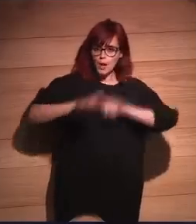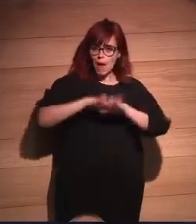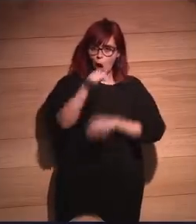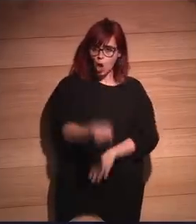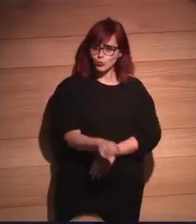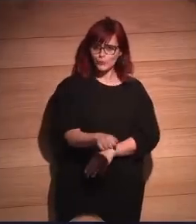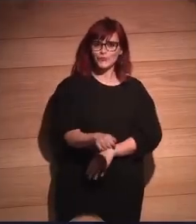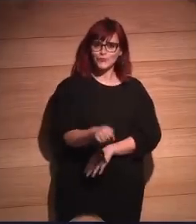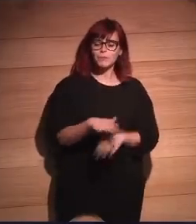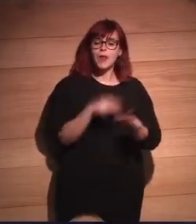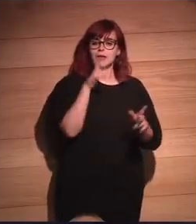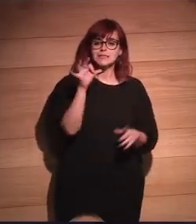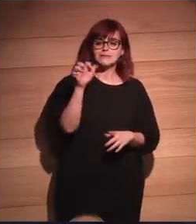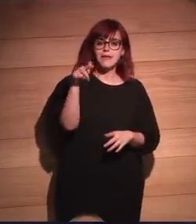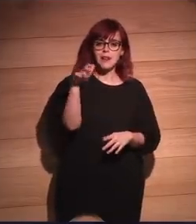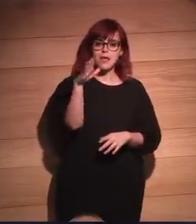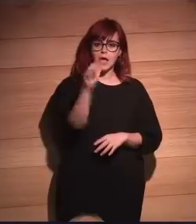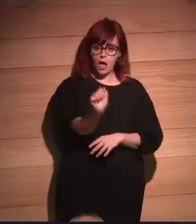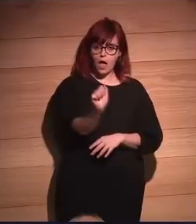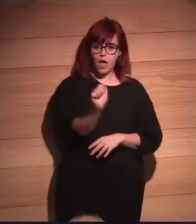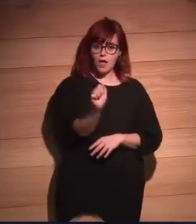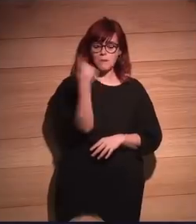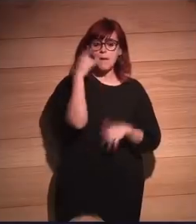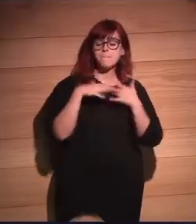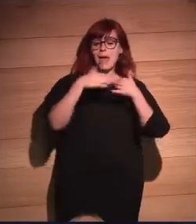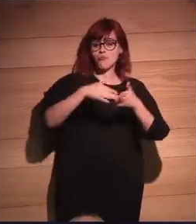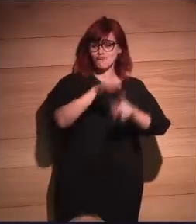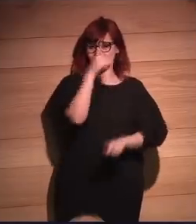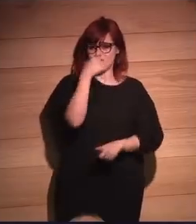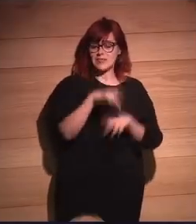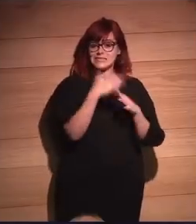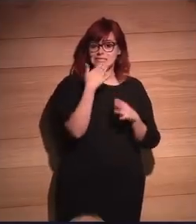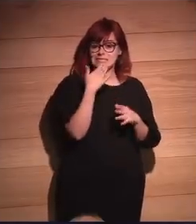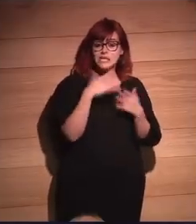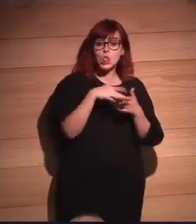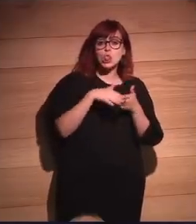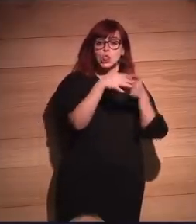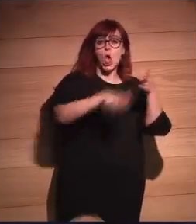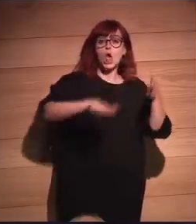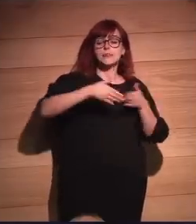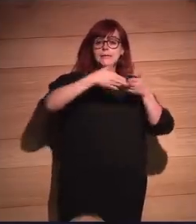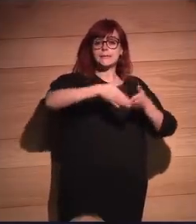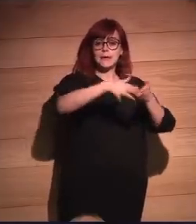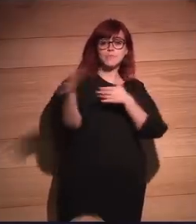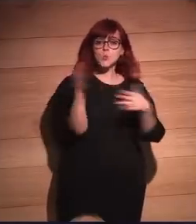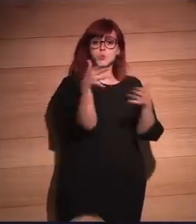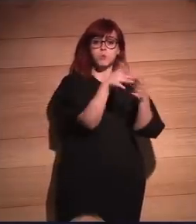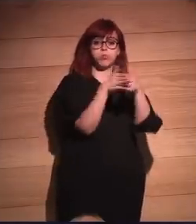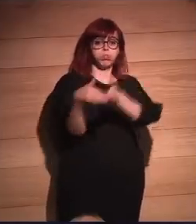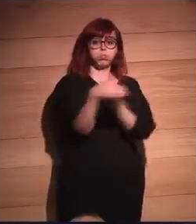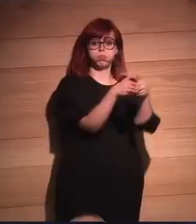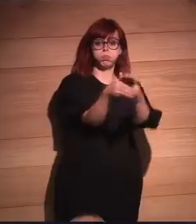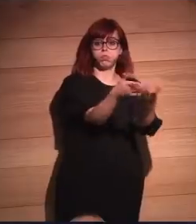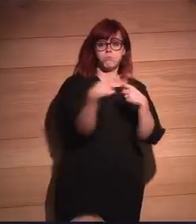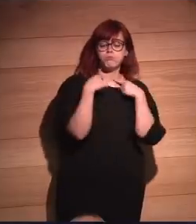de hoy, pero decía Séneca que para el barco que no sabe dónde va, todos los vientos le son